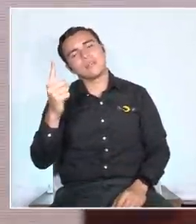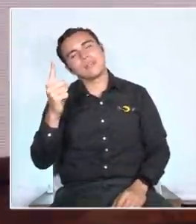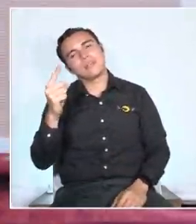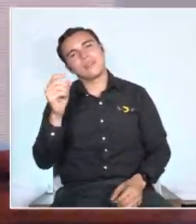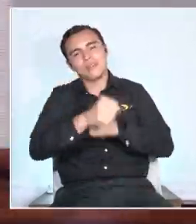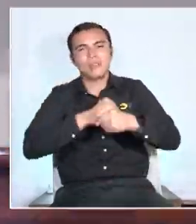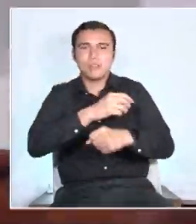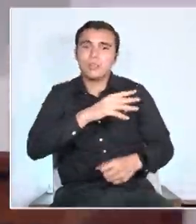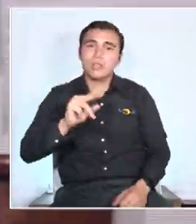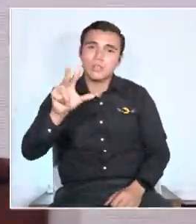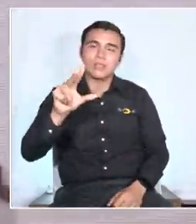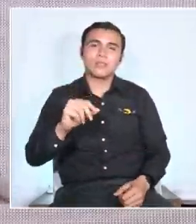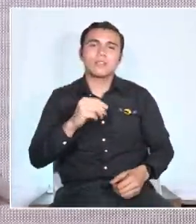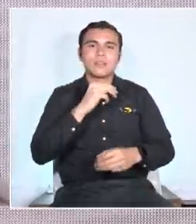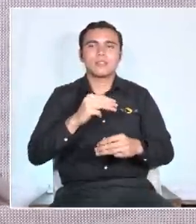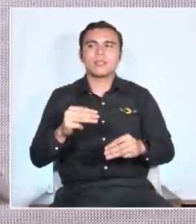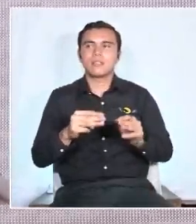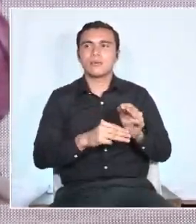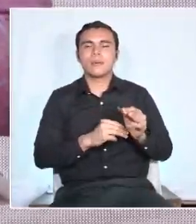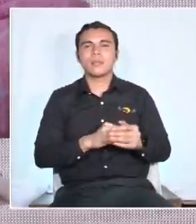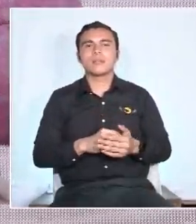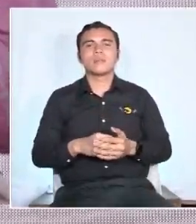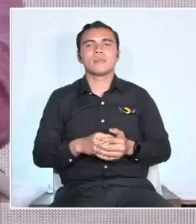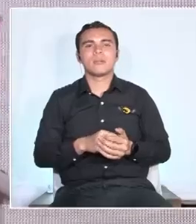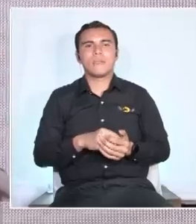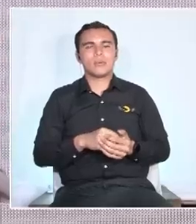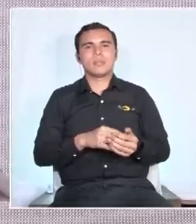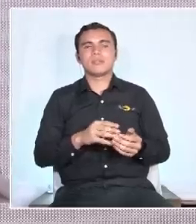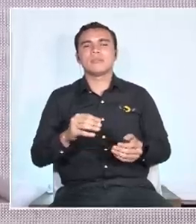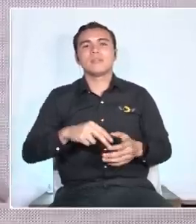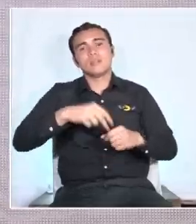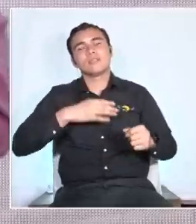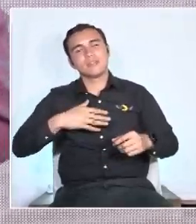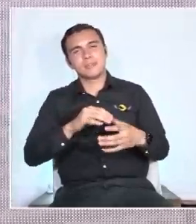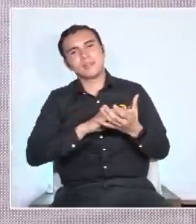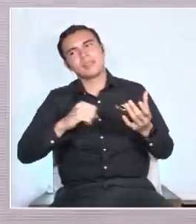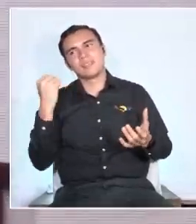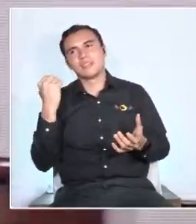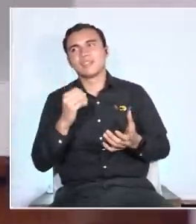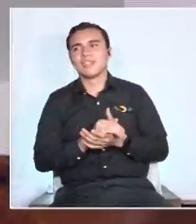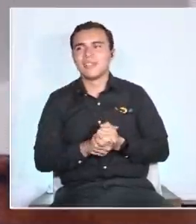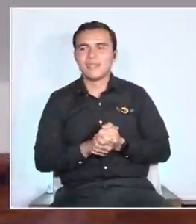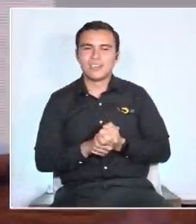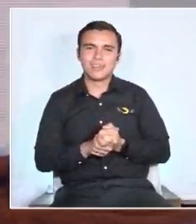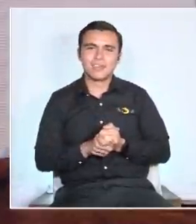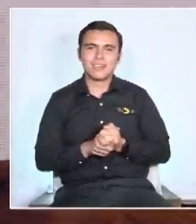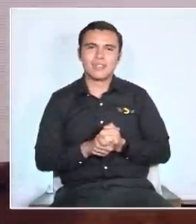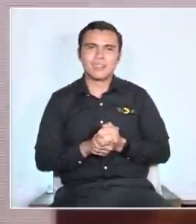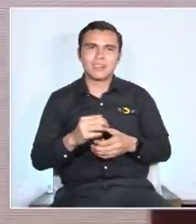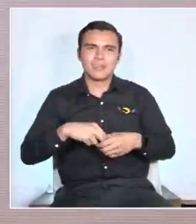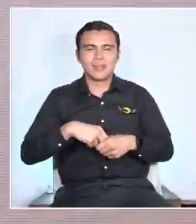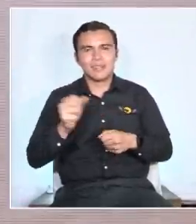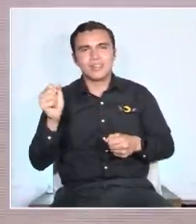en Univisión. Y de Univisión me salí porque me sacaron. No estamos de